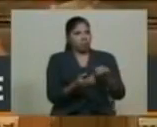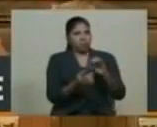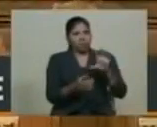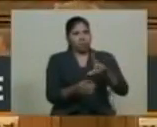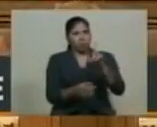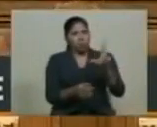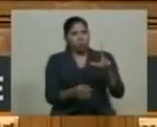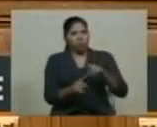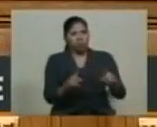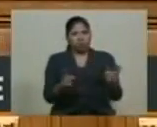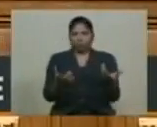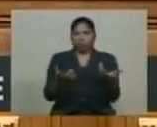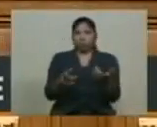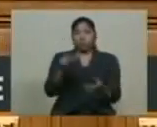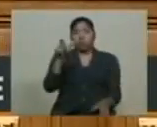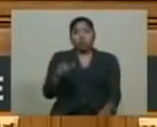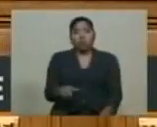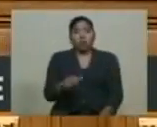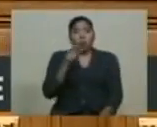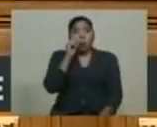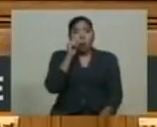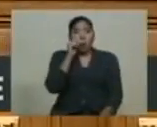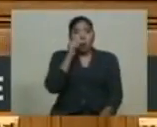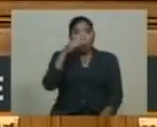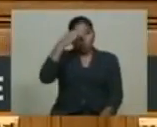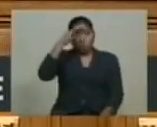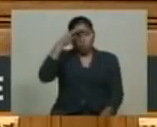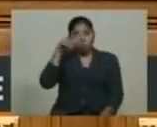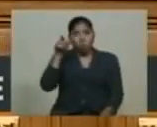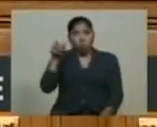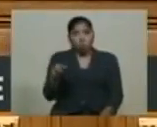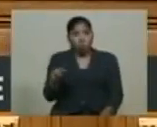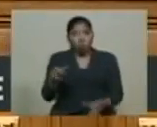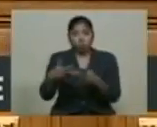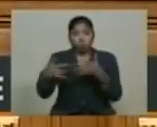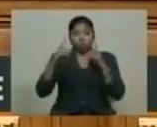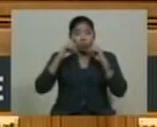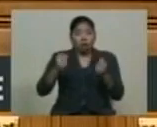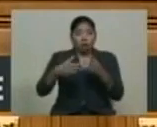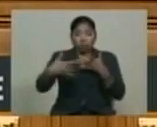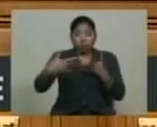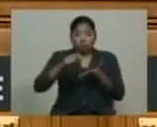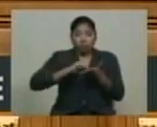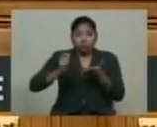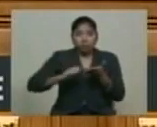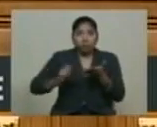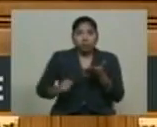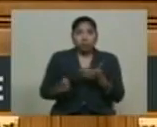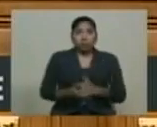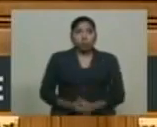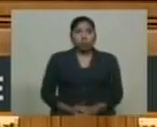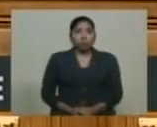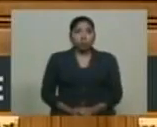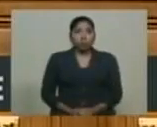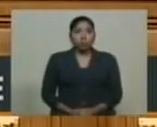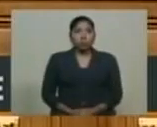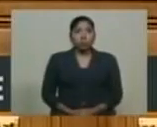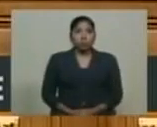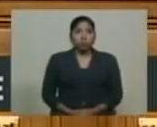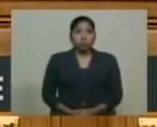señor llamado José Martí, hombre de armas y letras, que más allá o más acá del campo de